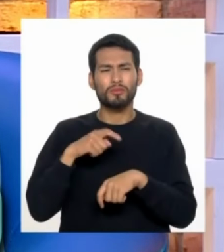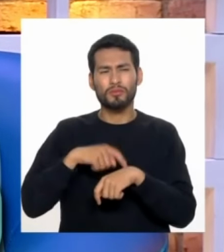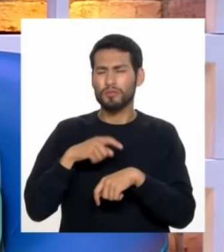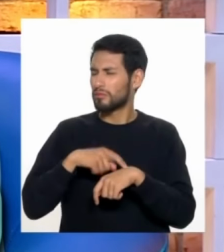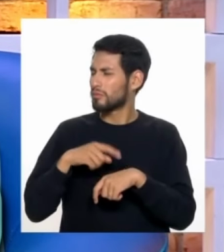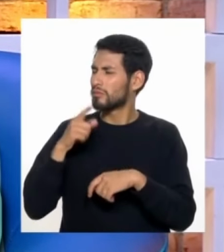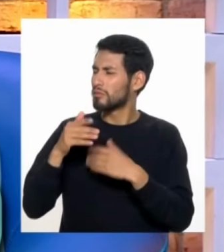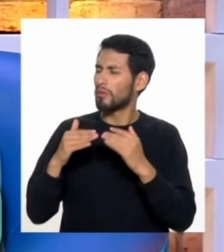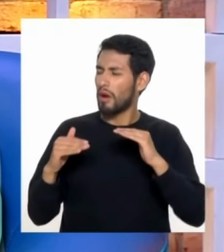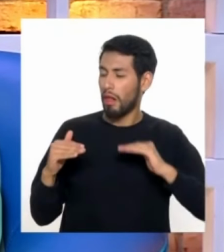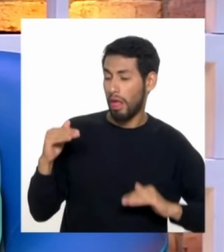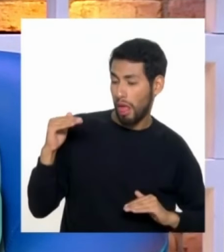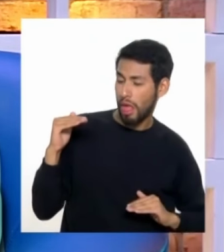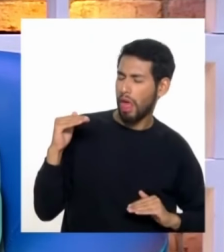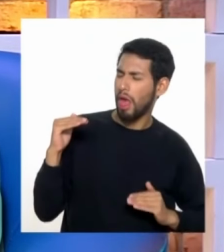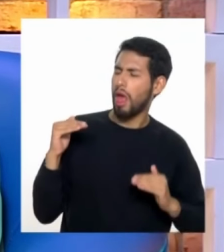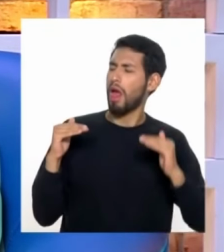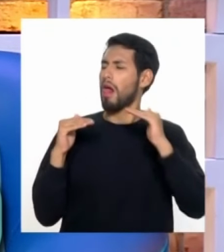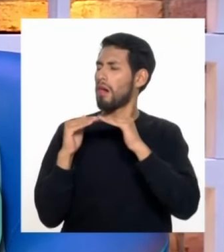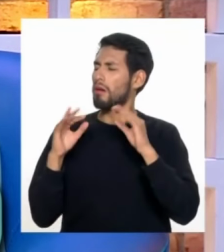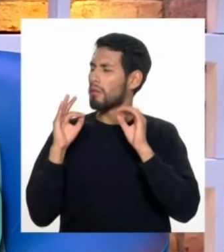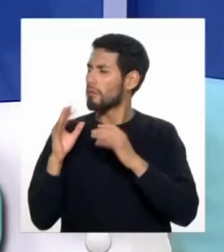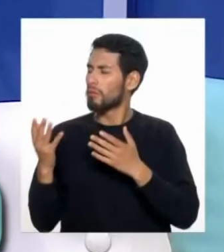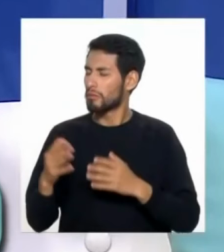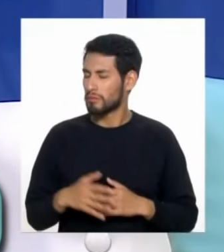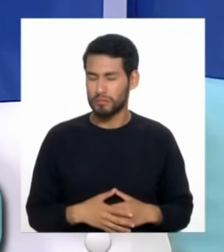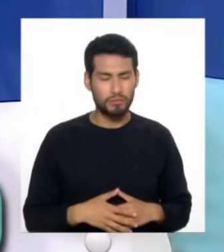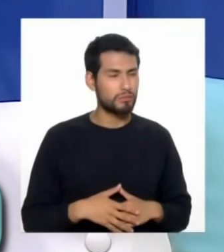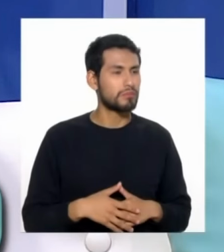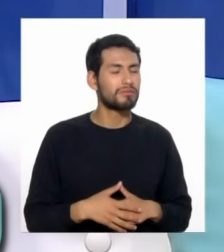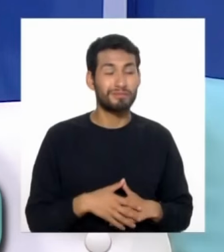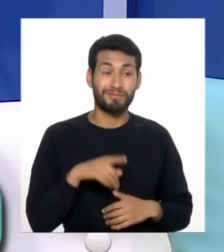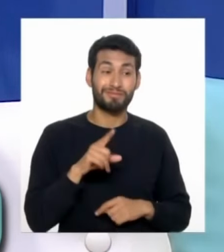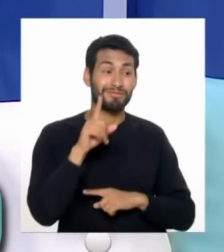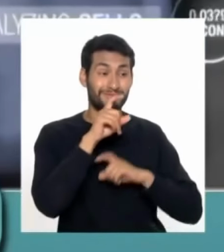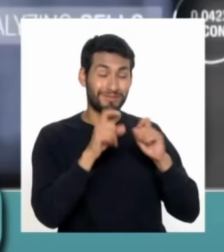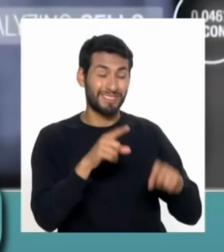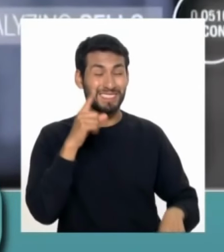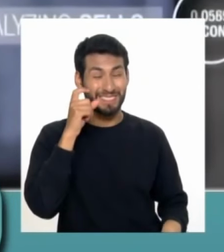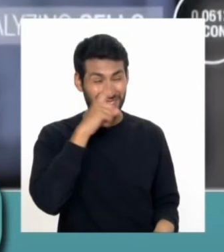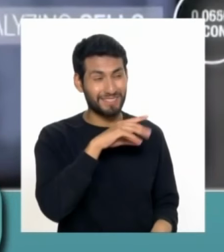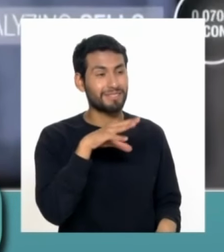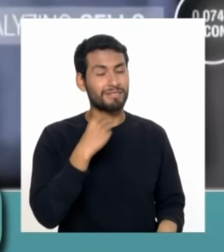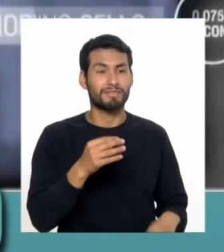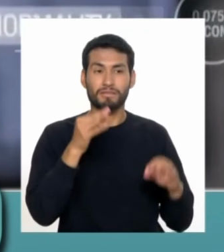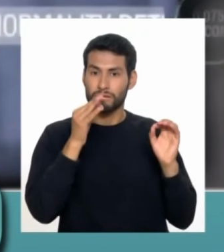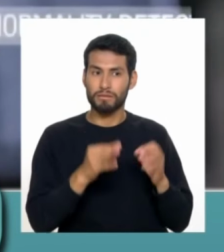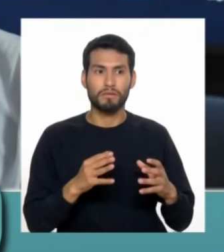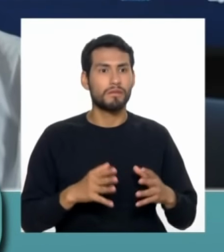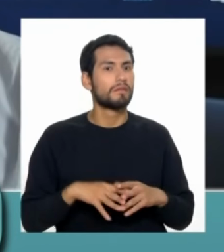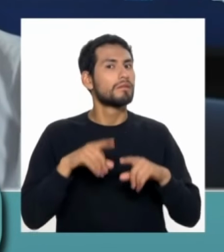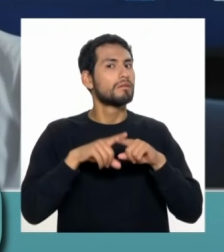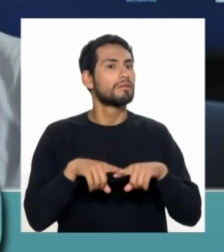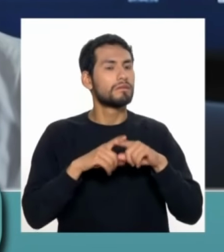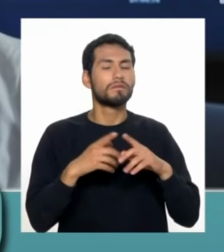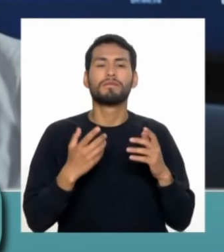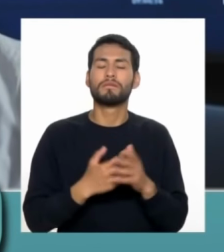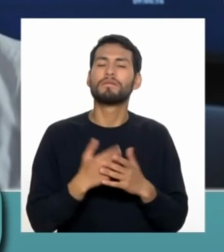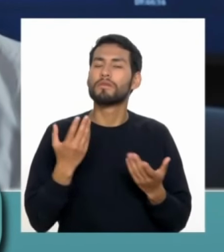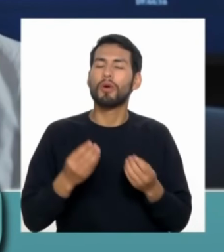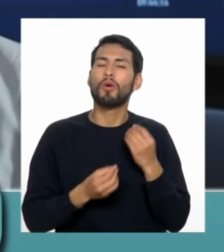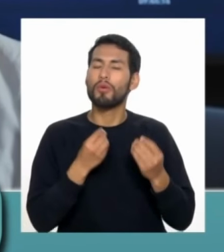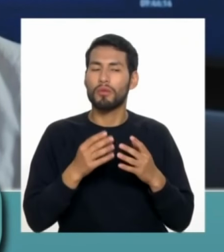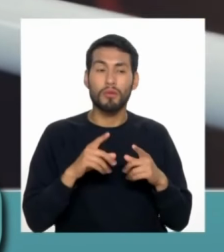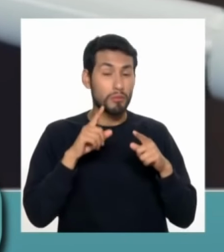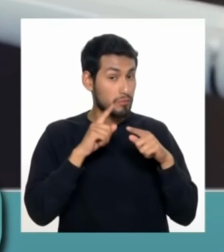esta brecha se va a reducir? Sí, bueno, eso es una pregunta un poco difícil porque en realidad depende mucho de cómo podamos accionar,